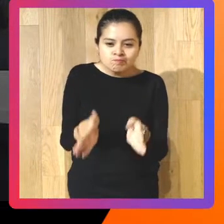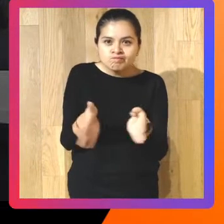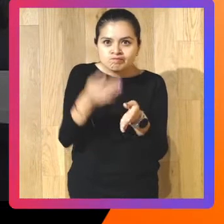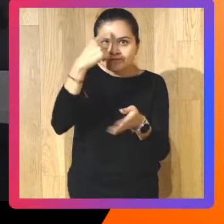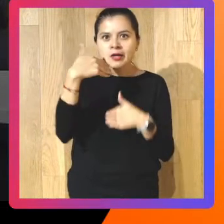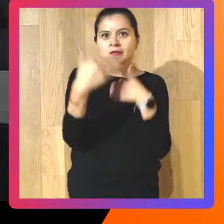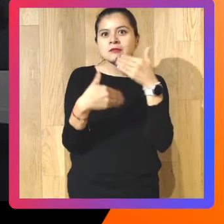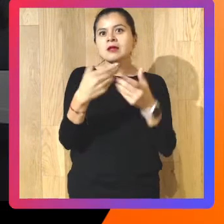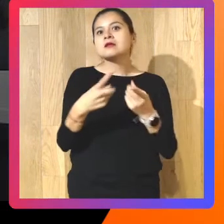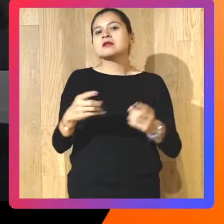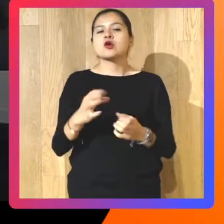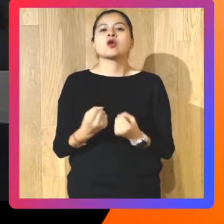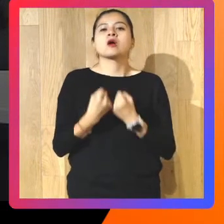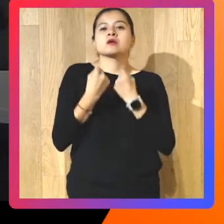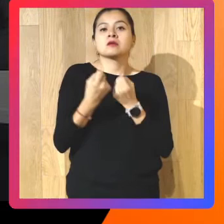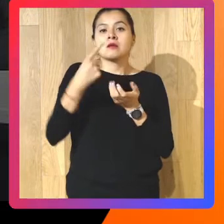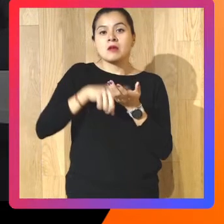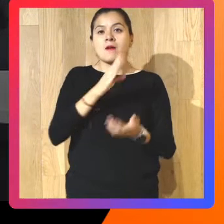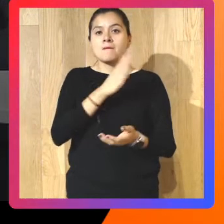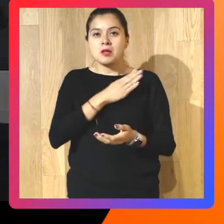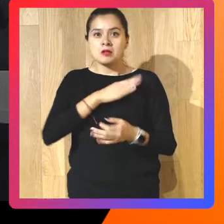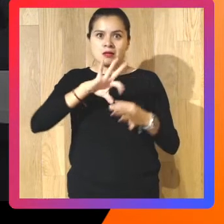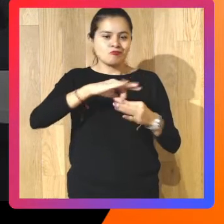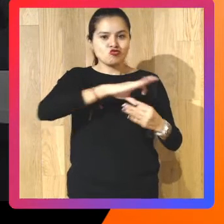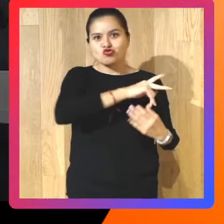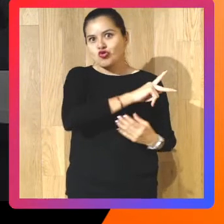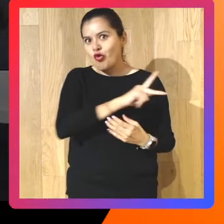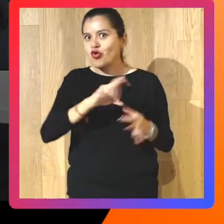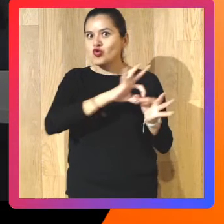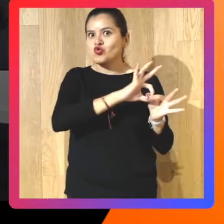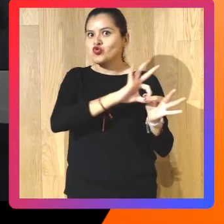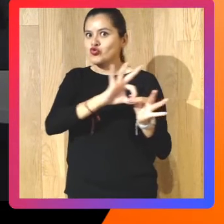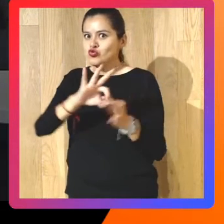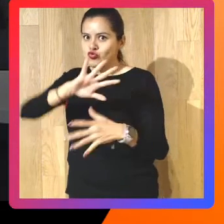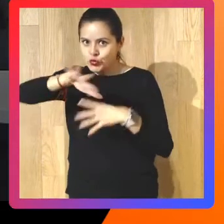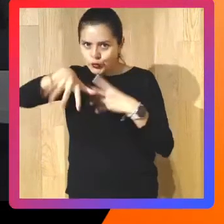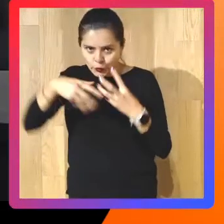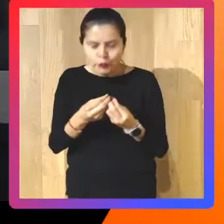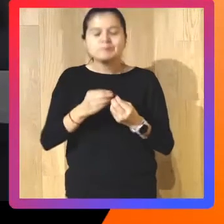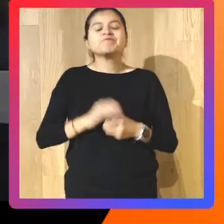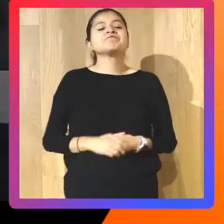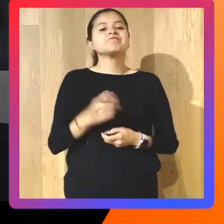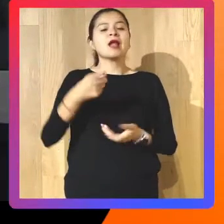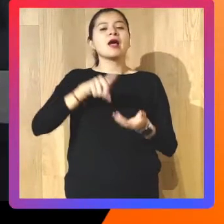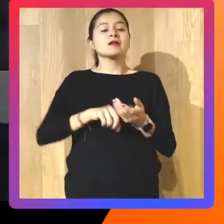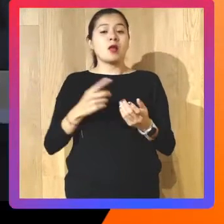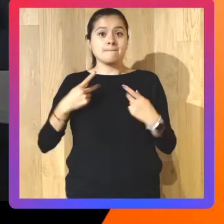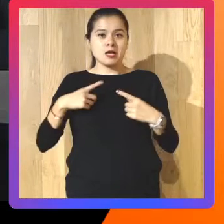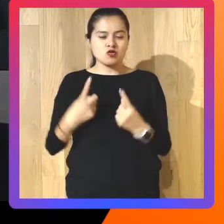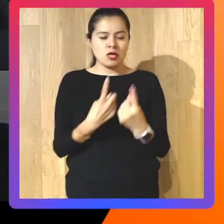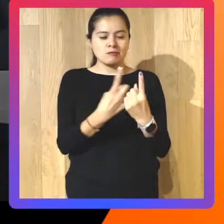contribuir al desarrollo sostenible y al bienestar colectivo. En un nivel más amplio, situar a la persona en el centro de las